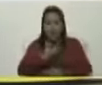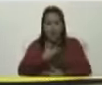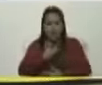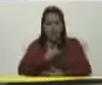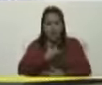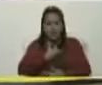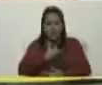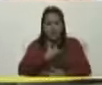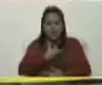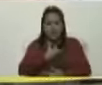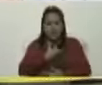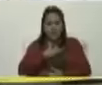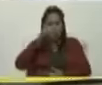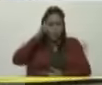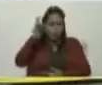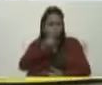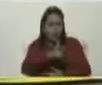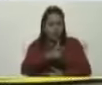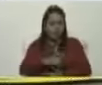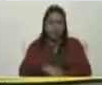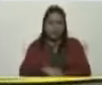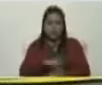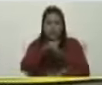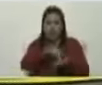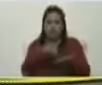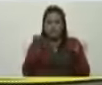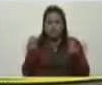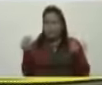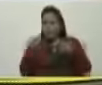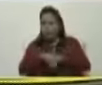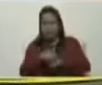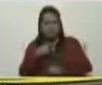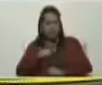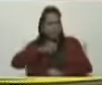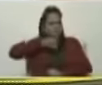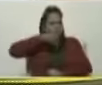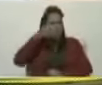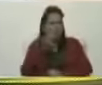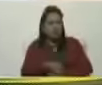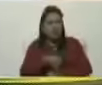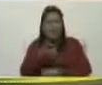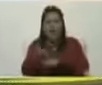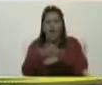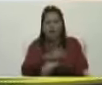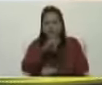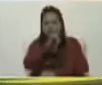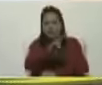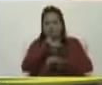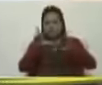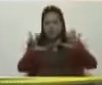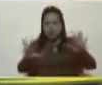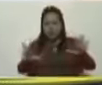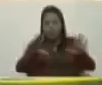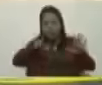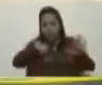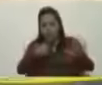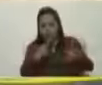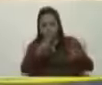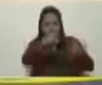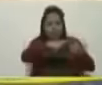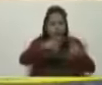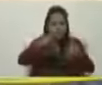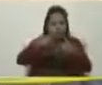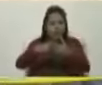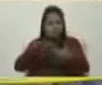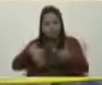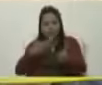estado Guárico presente. Muchos más que yo estoy seguro que antes del 28 pueden seguir sumándose por la